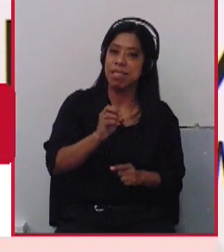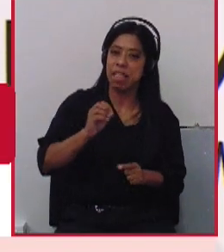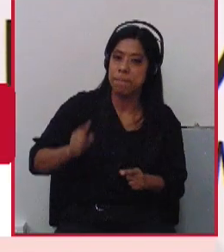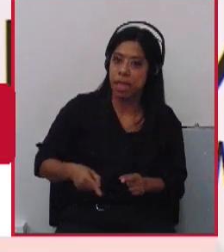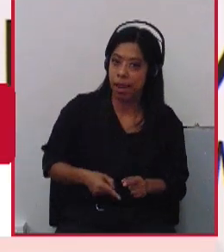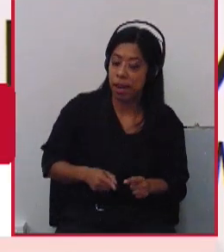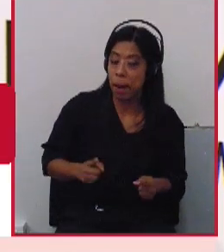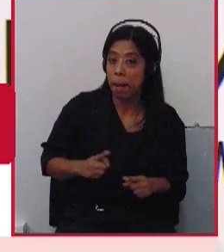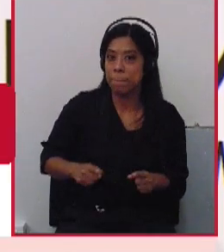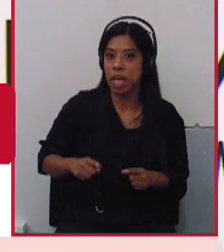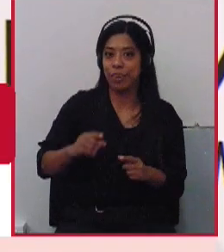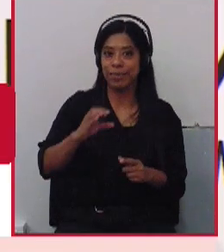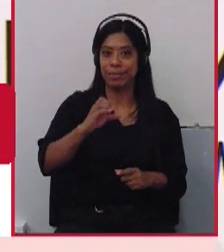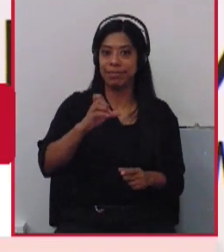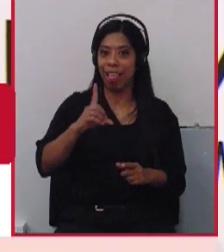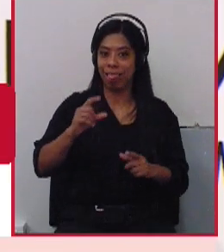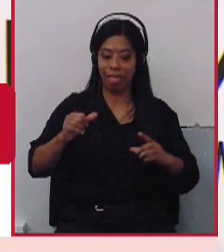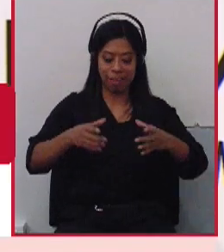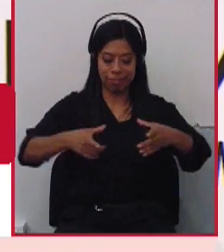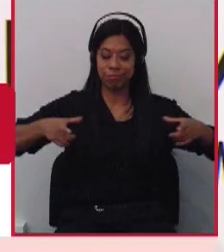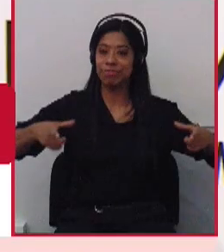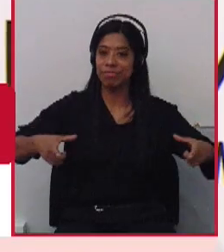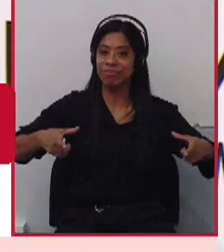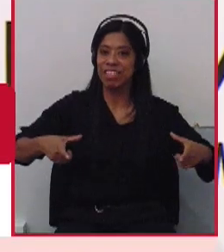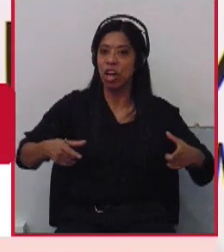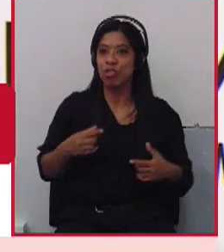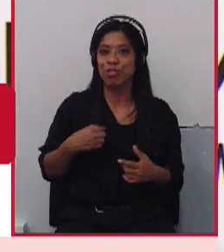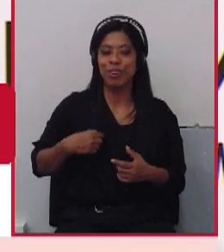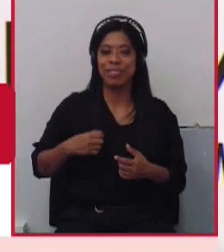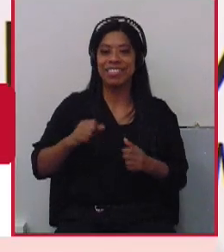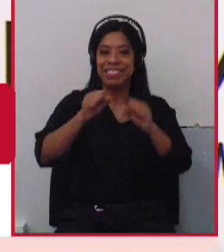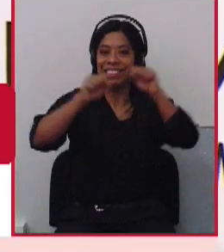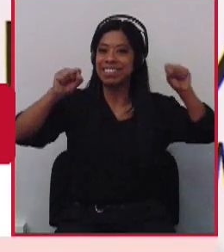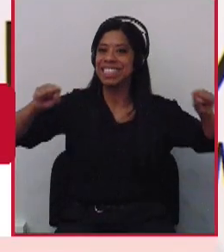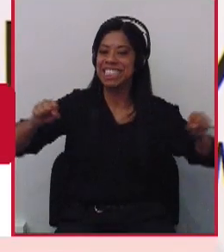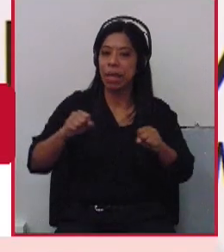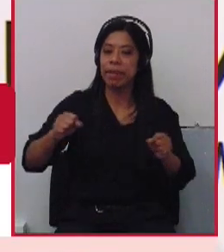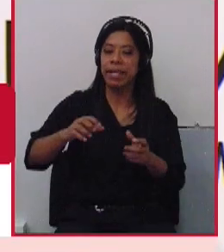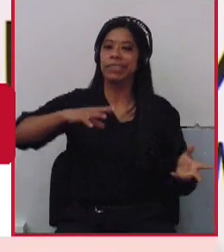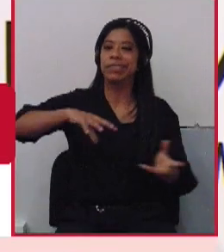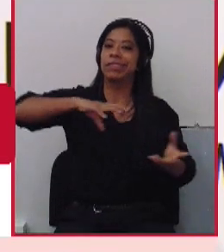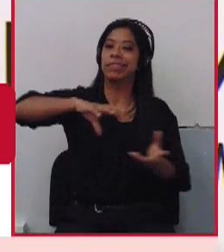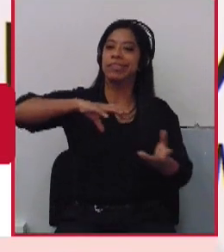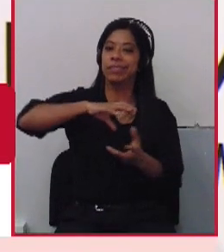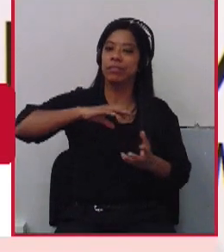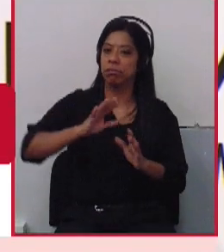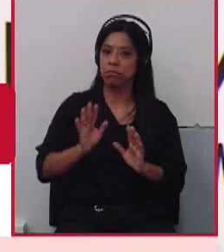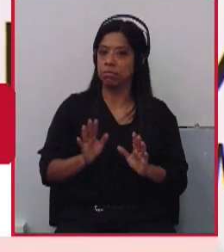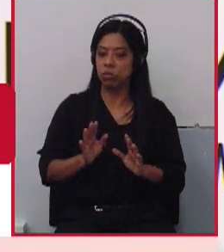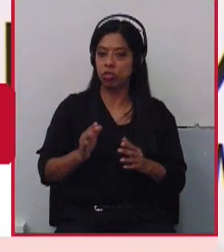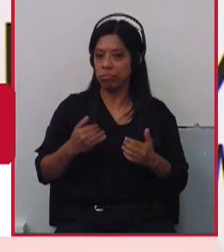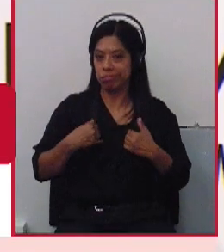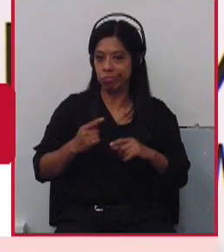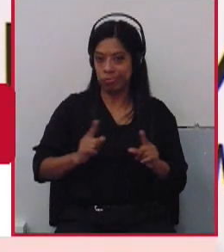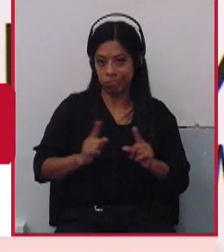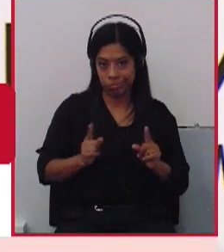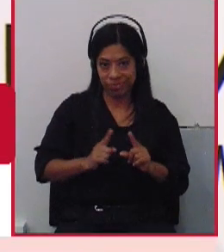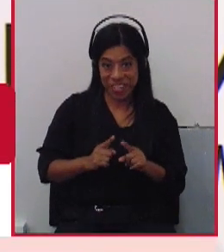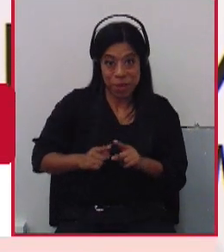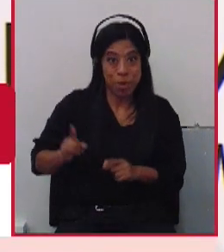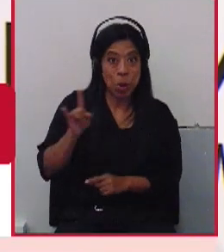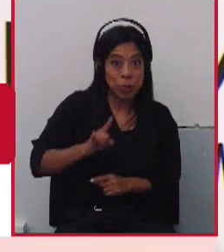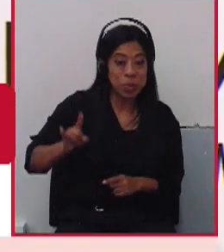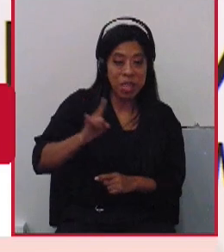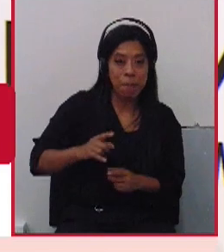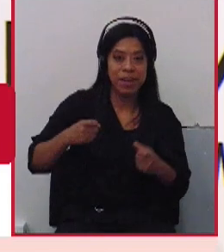hablando básicamente en las celdas, nosotros no tenemos sistema de agitación mecánica, pero sí lo que usamos